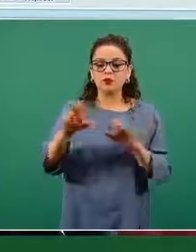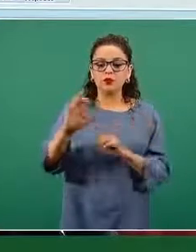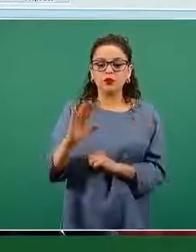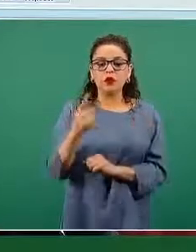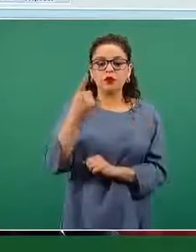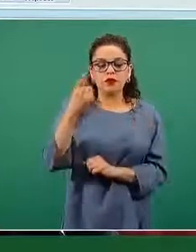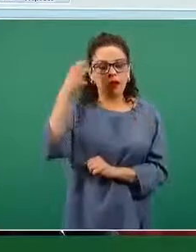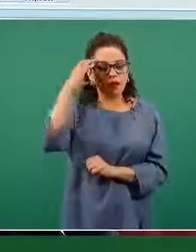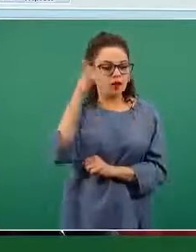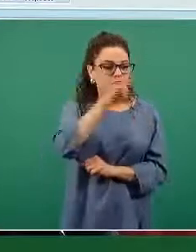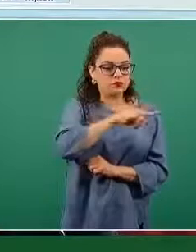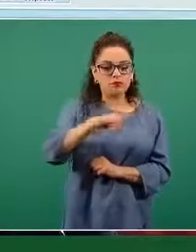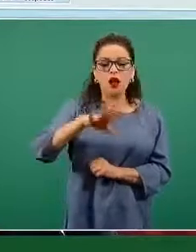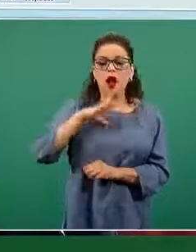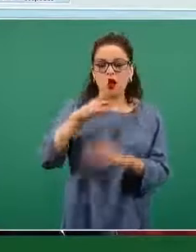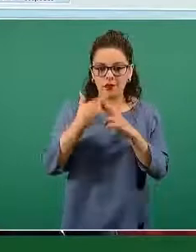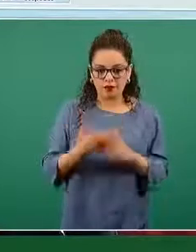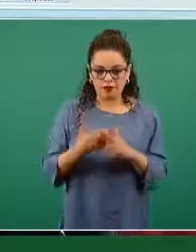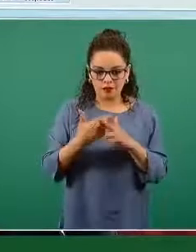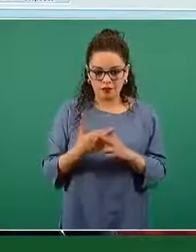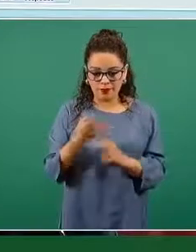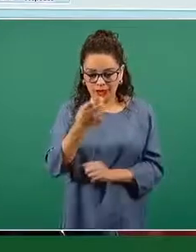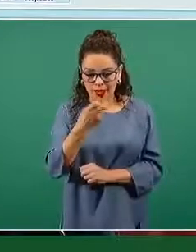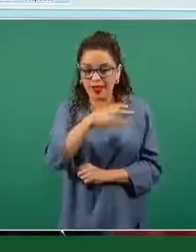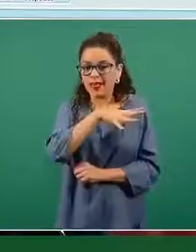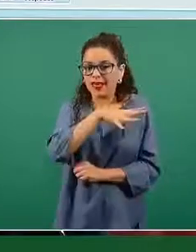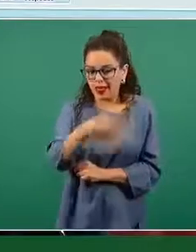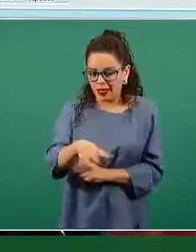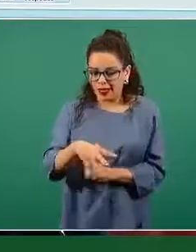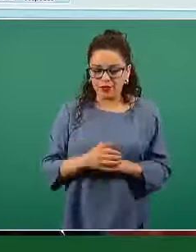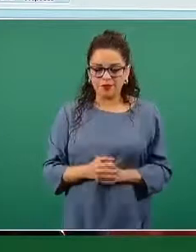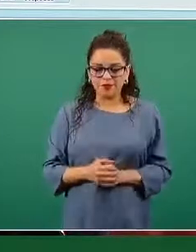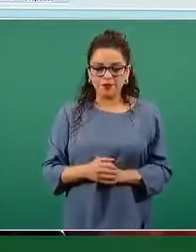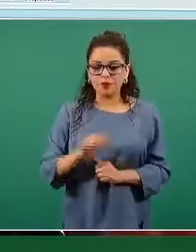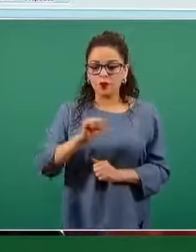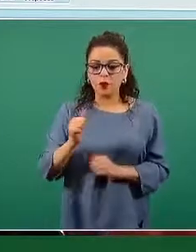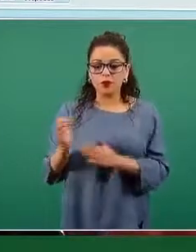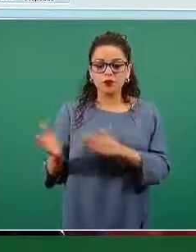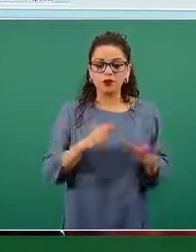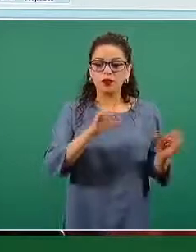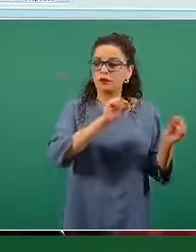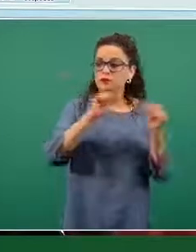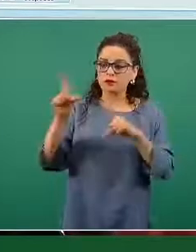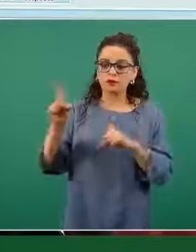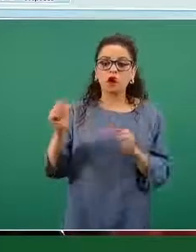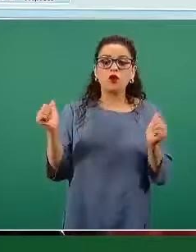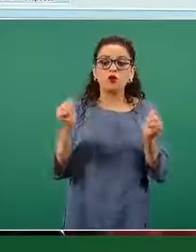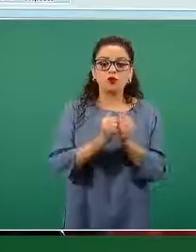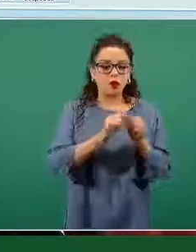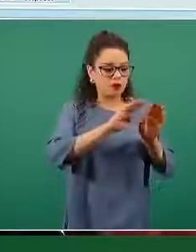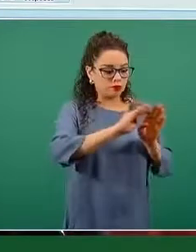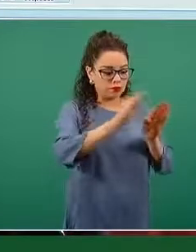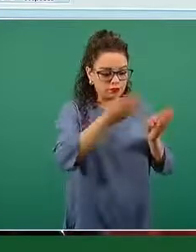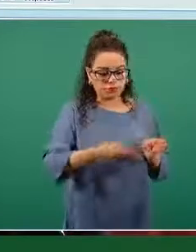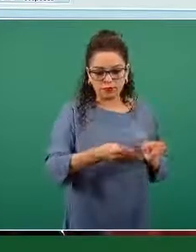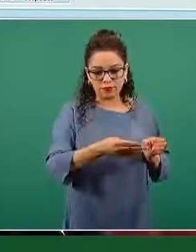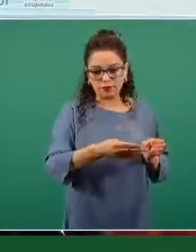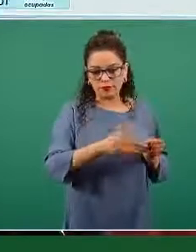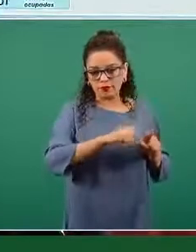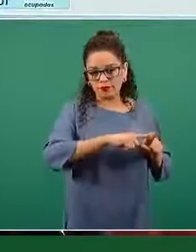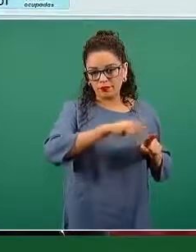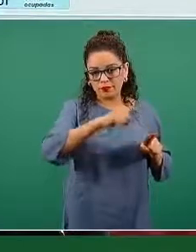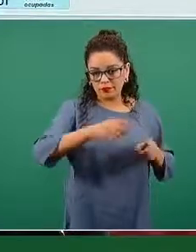26.851 camas disponibles de este tipo. Veamos ahora en la siguiente diapositiva las camas con ventilador para los pacientes más críticos,